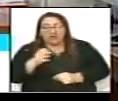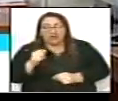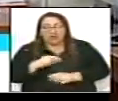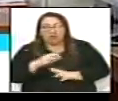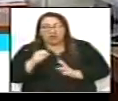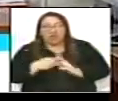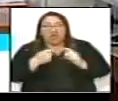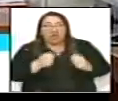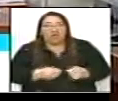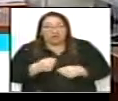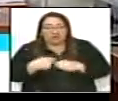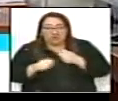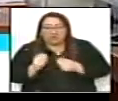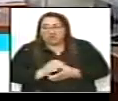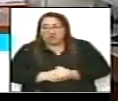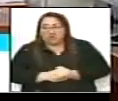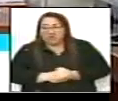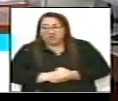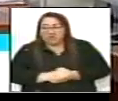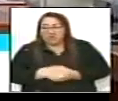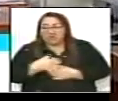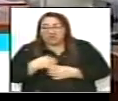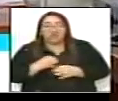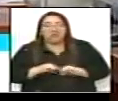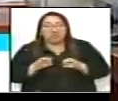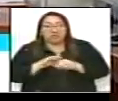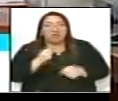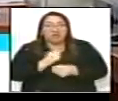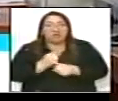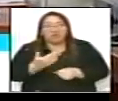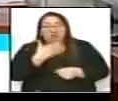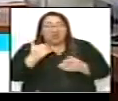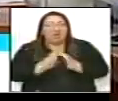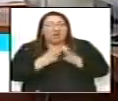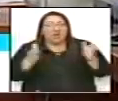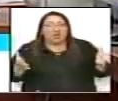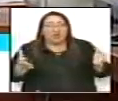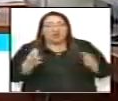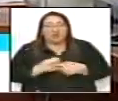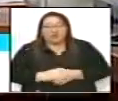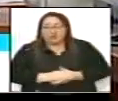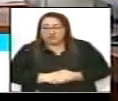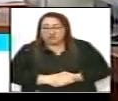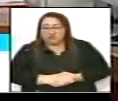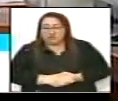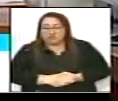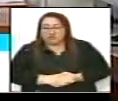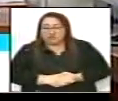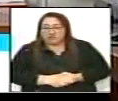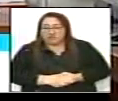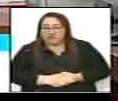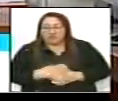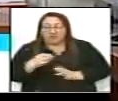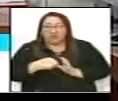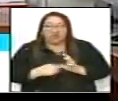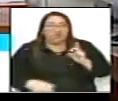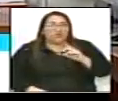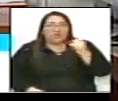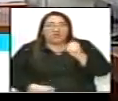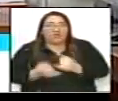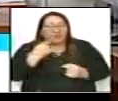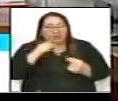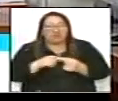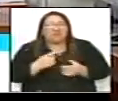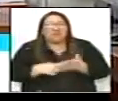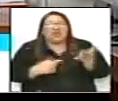proyecto agroexportador, un proyecto que tenía que optimizar y ampliar la frontera de riego, que fue un proyecto que no cumplió el